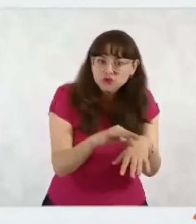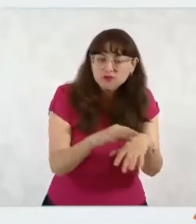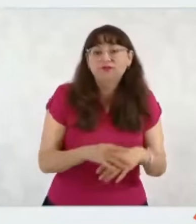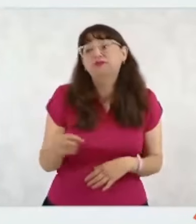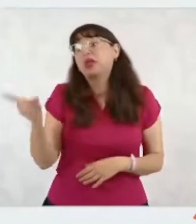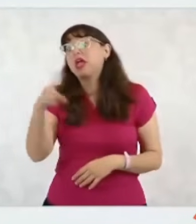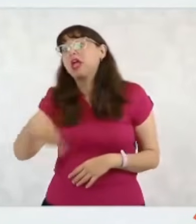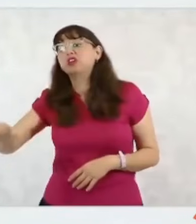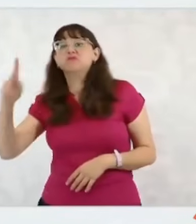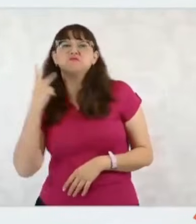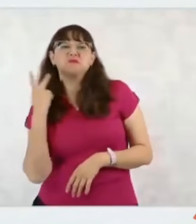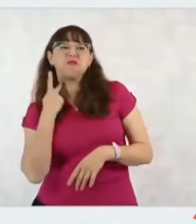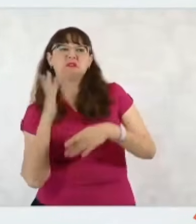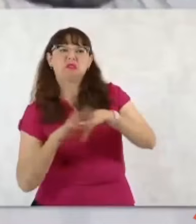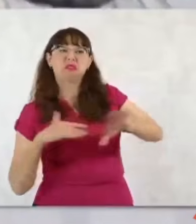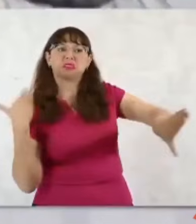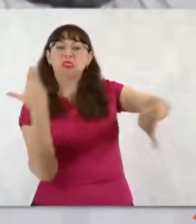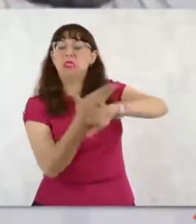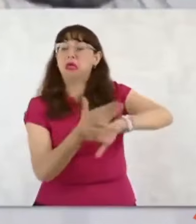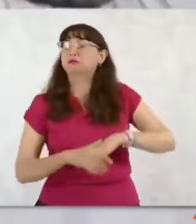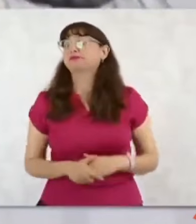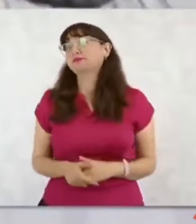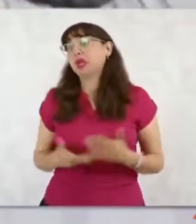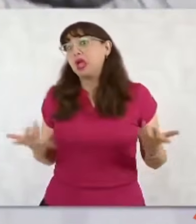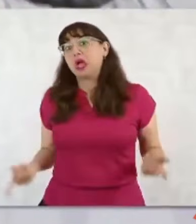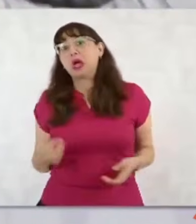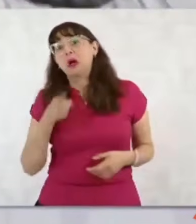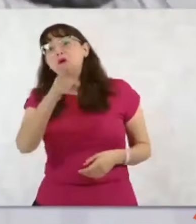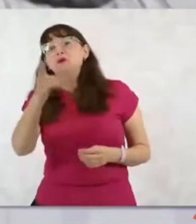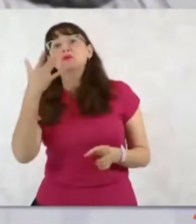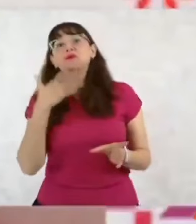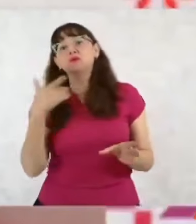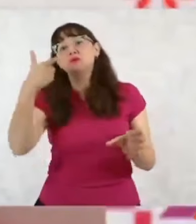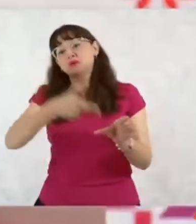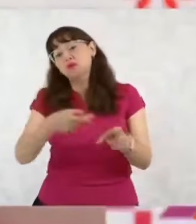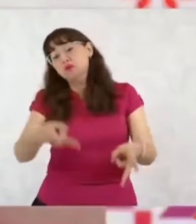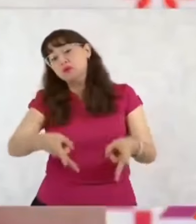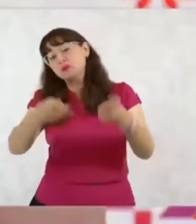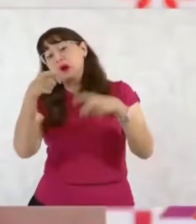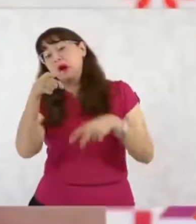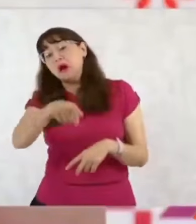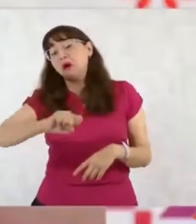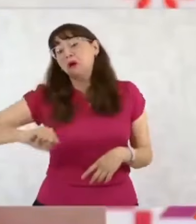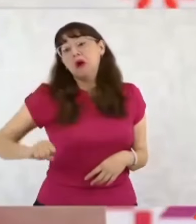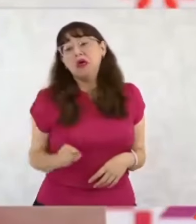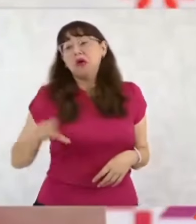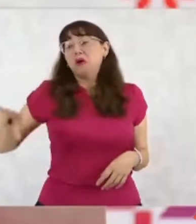Propaganda. El gobierno de México no se dio cuenta que había un